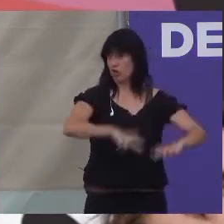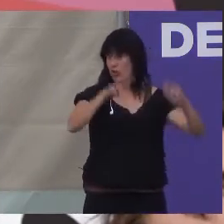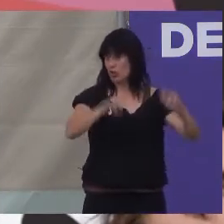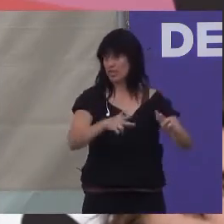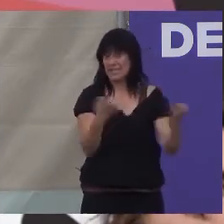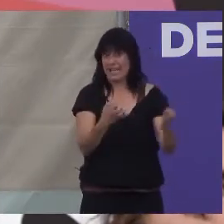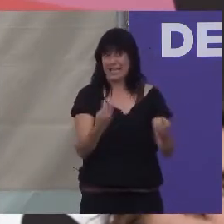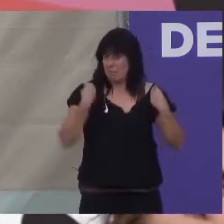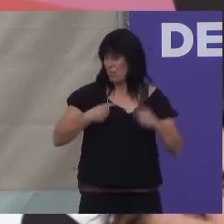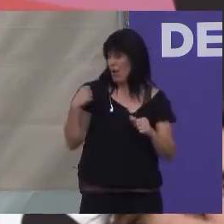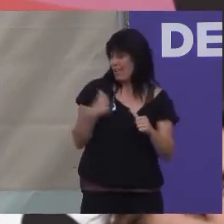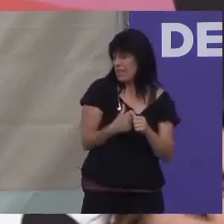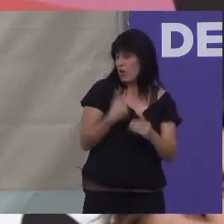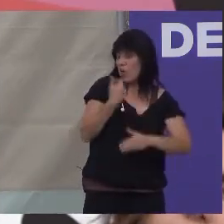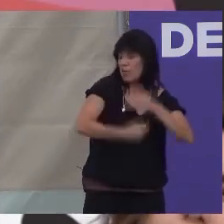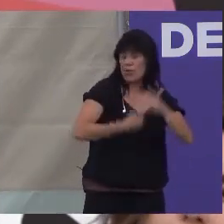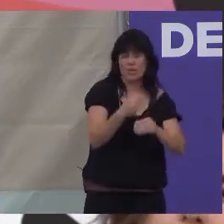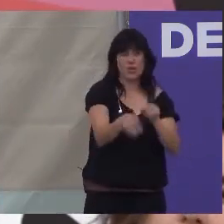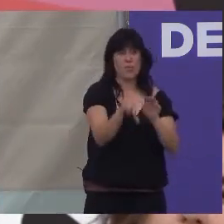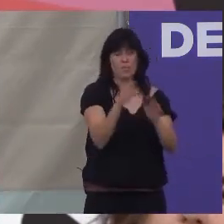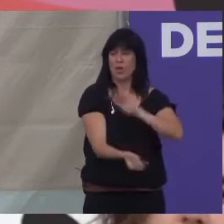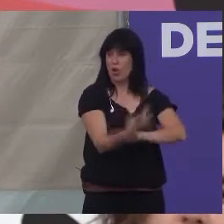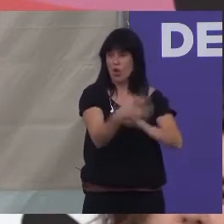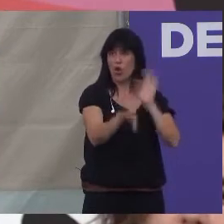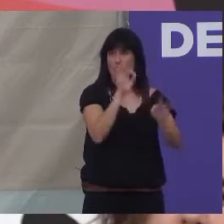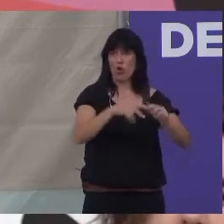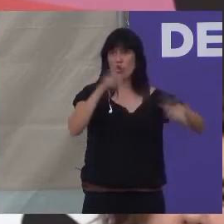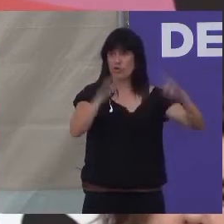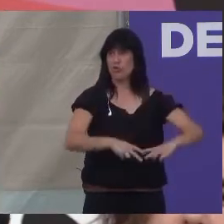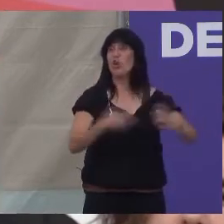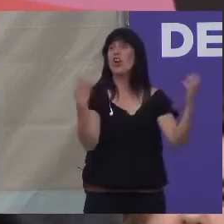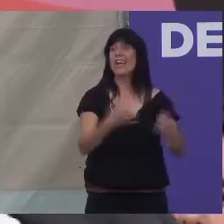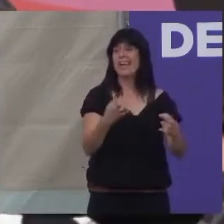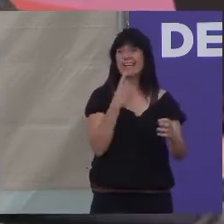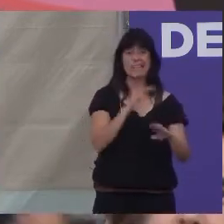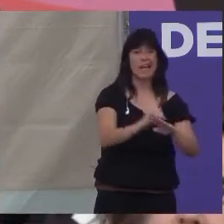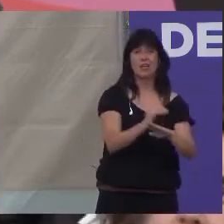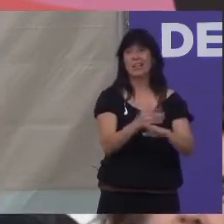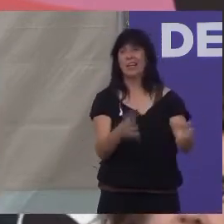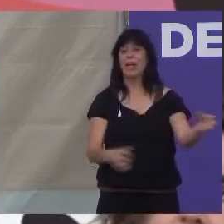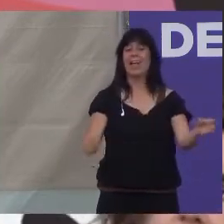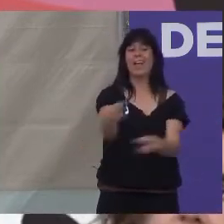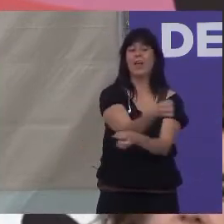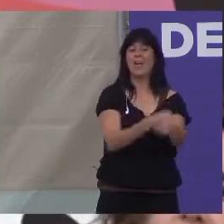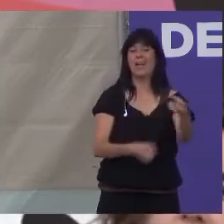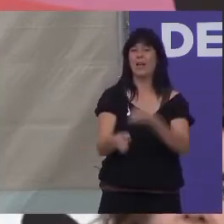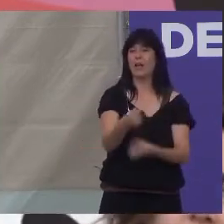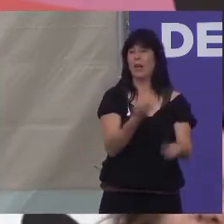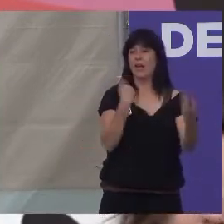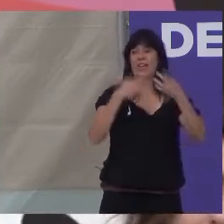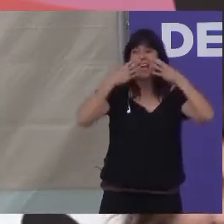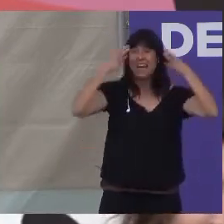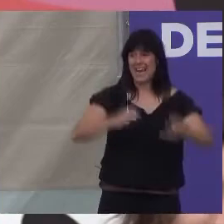procesos constituyentes, un cambio gatopardiano. Y, bueno, no puedo decir nada más porque me están cortando.